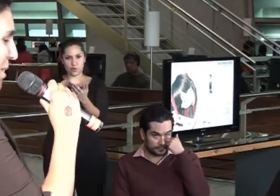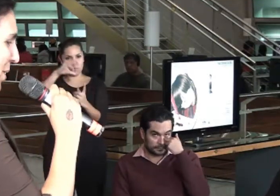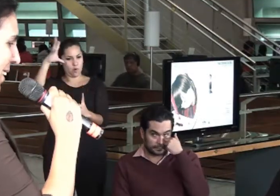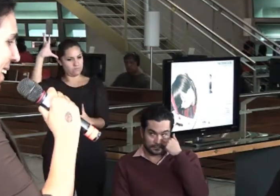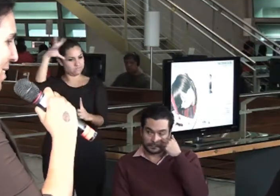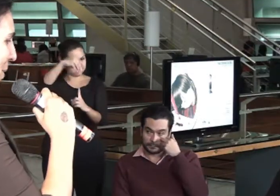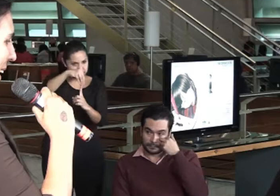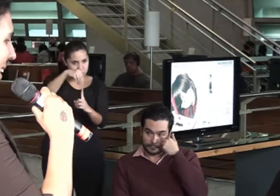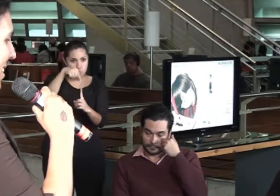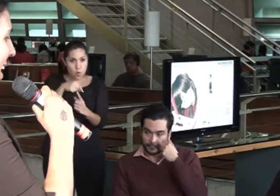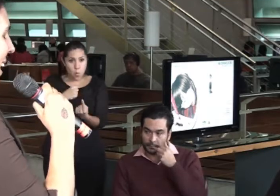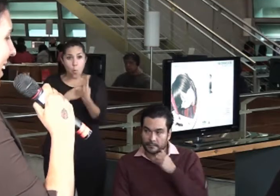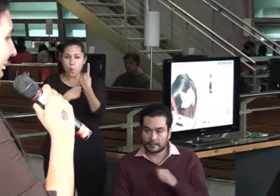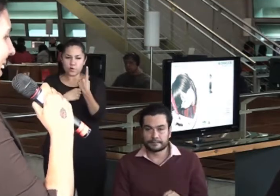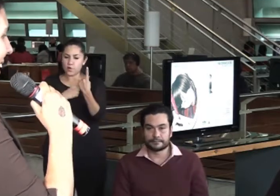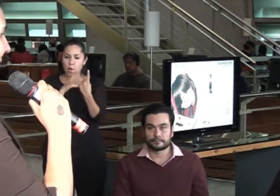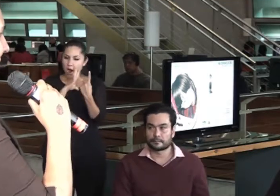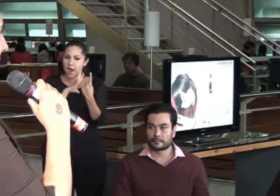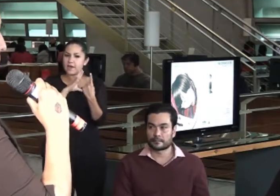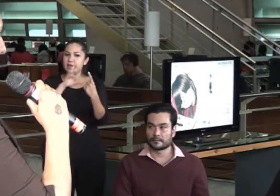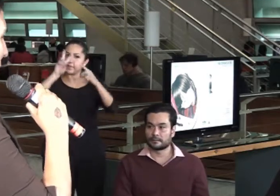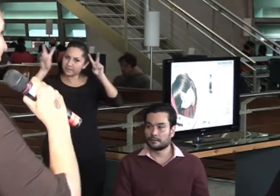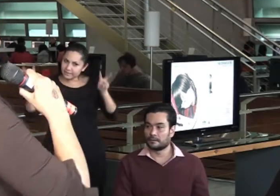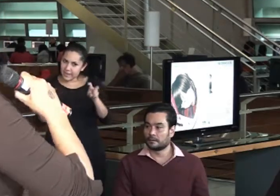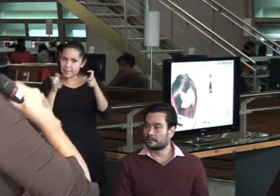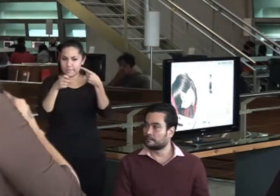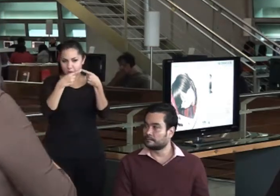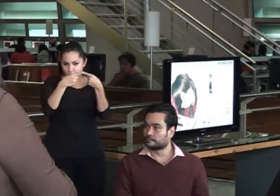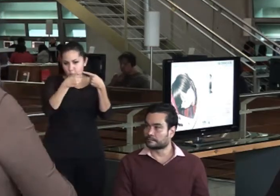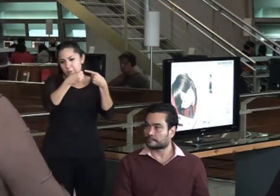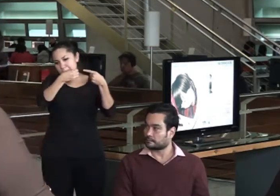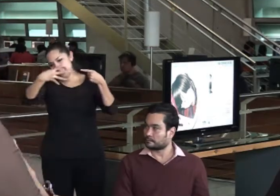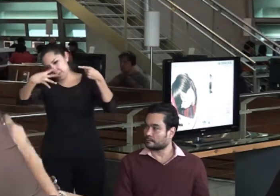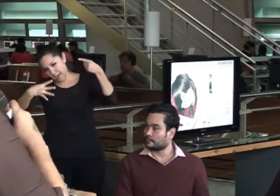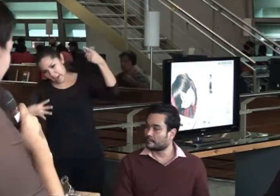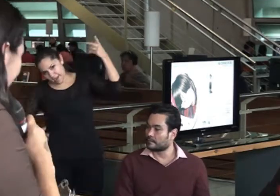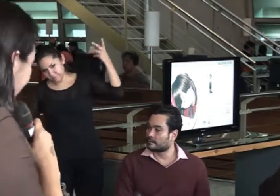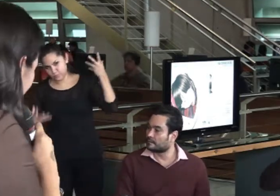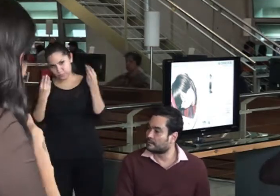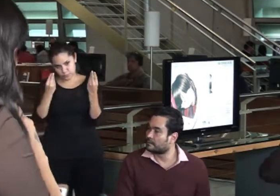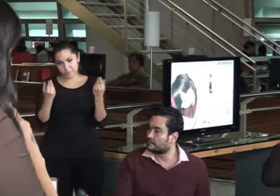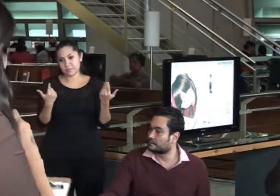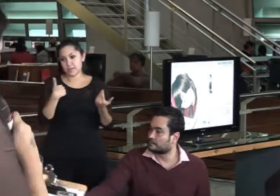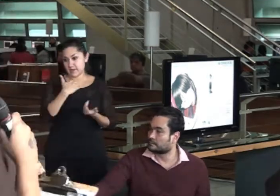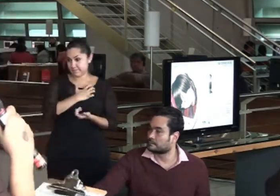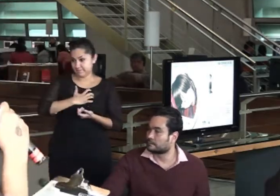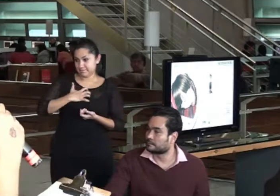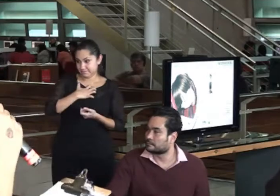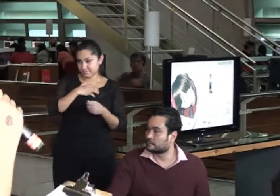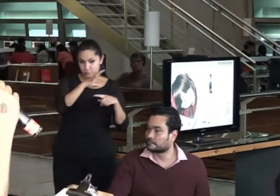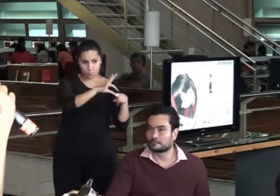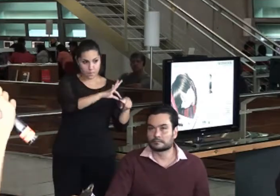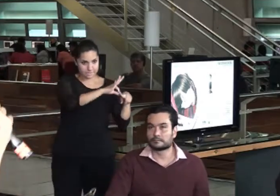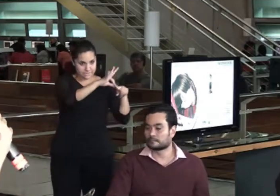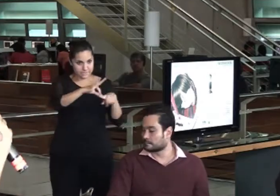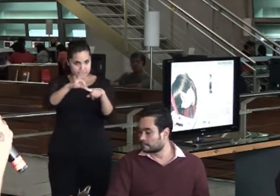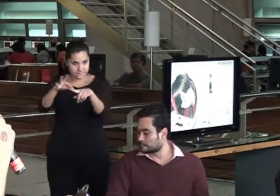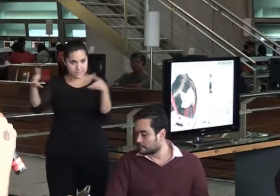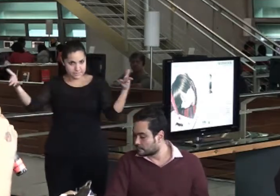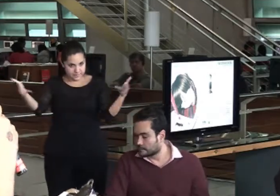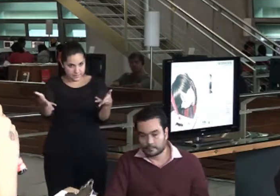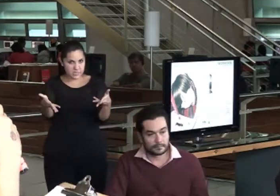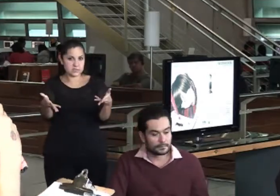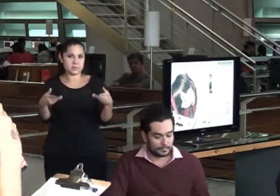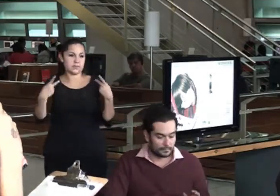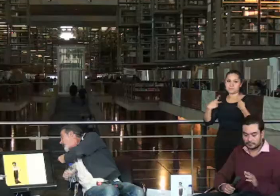varias cuestiones relacionadas y bueno me placer presentar a las personas que van a estar